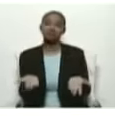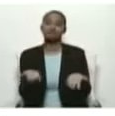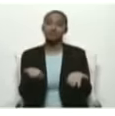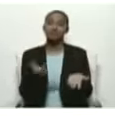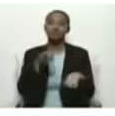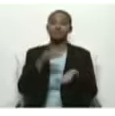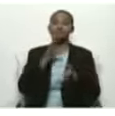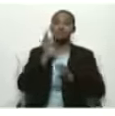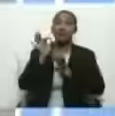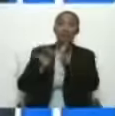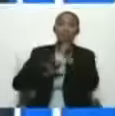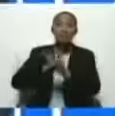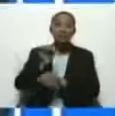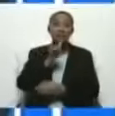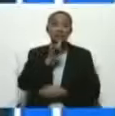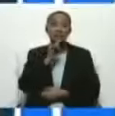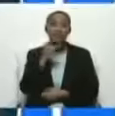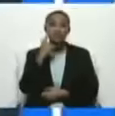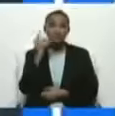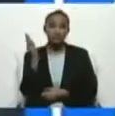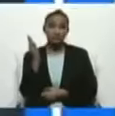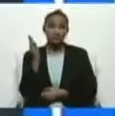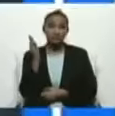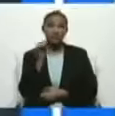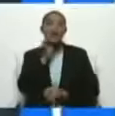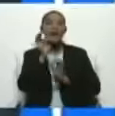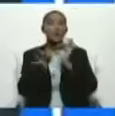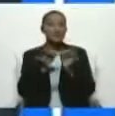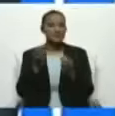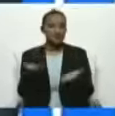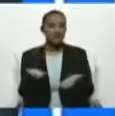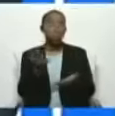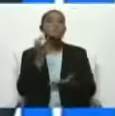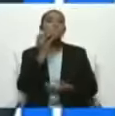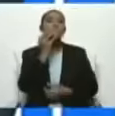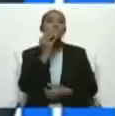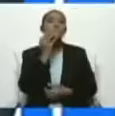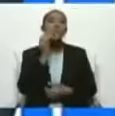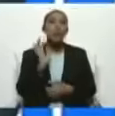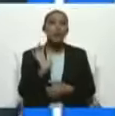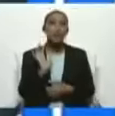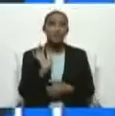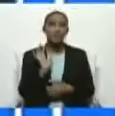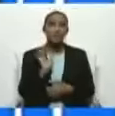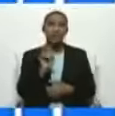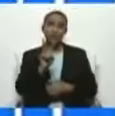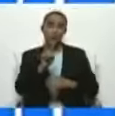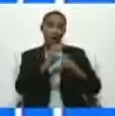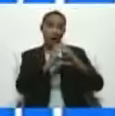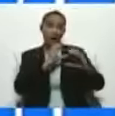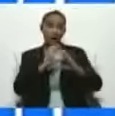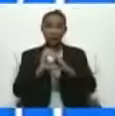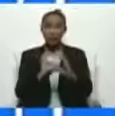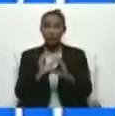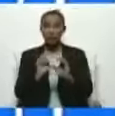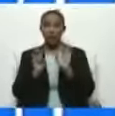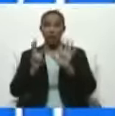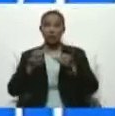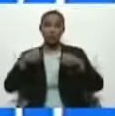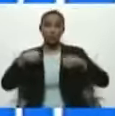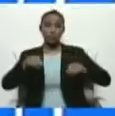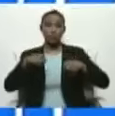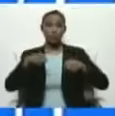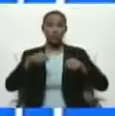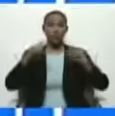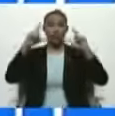explica los 2 autobusitos, los 8 motorizados y la foto con un gran